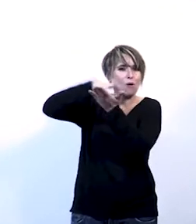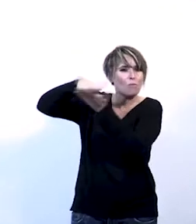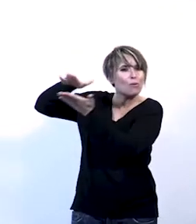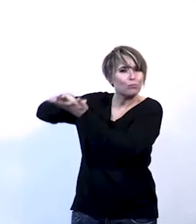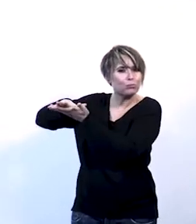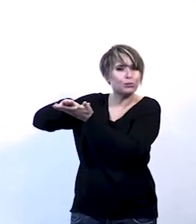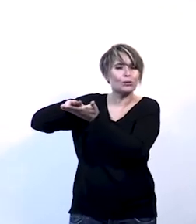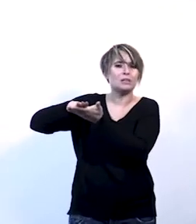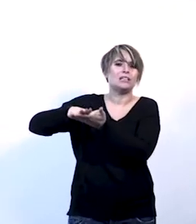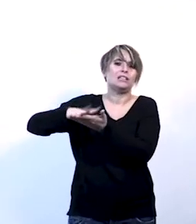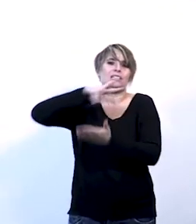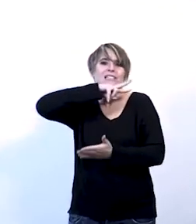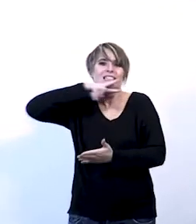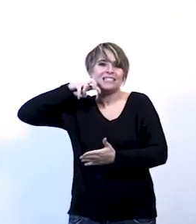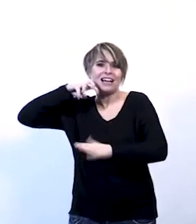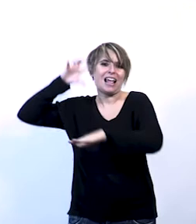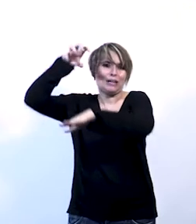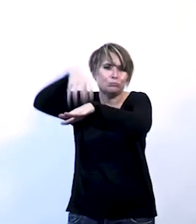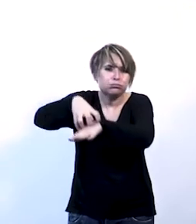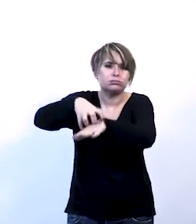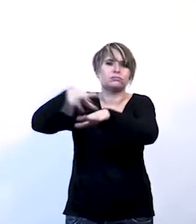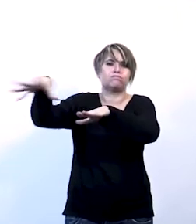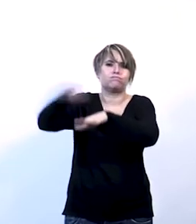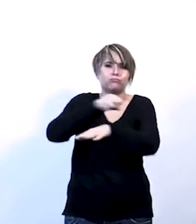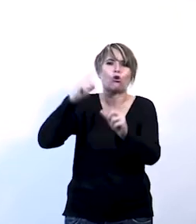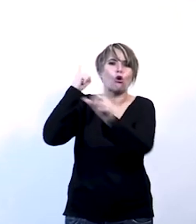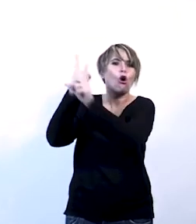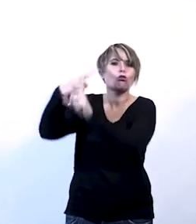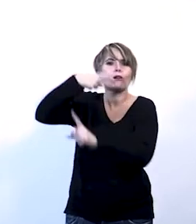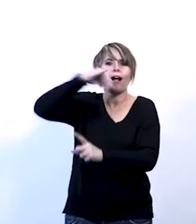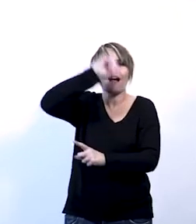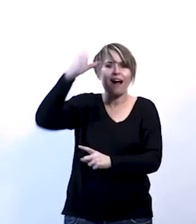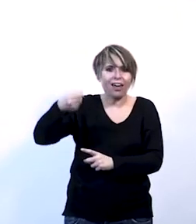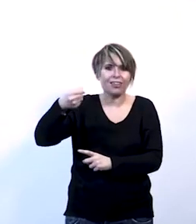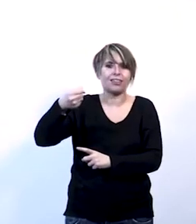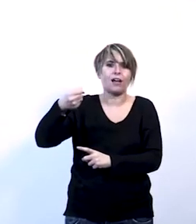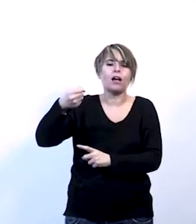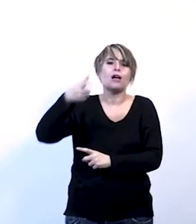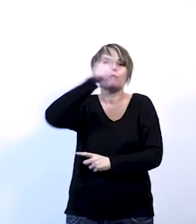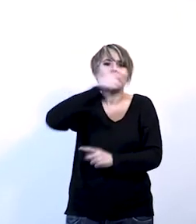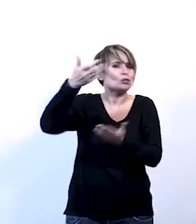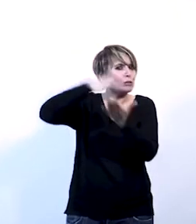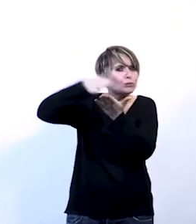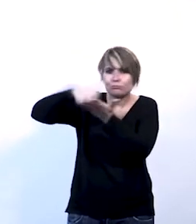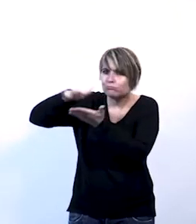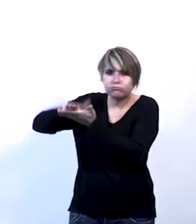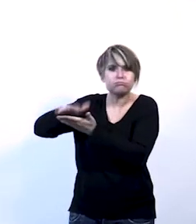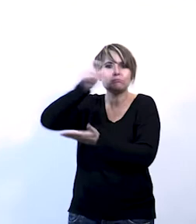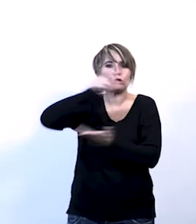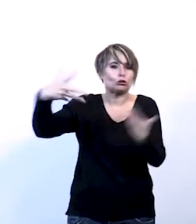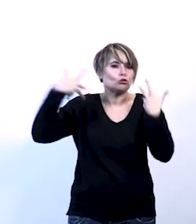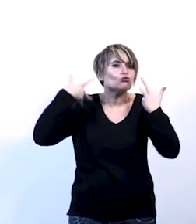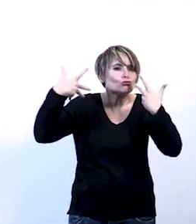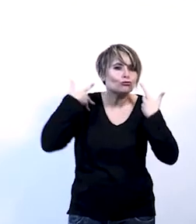La ocupación israelí atacó a Gaza. Entonces, hay mártires, hay sangre, hay gente que está